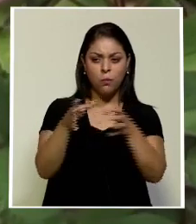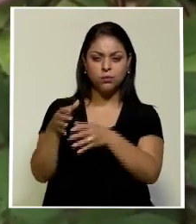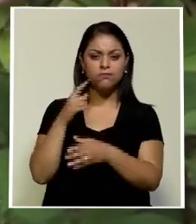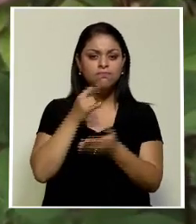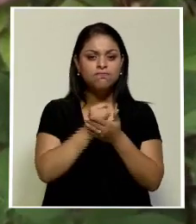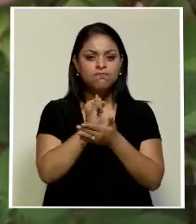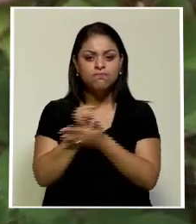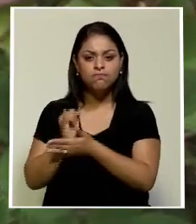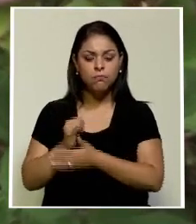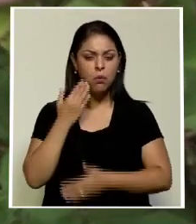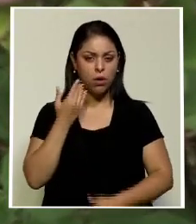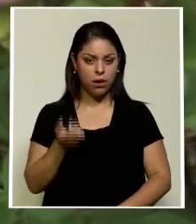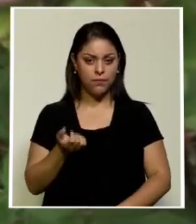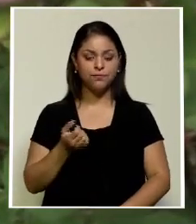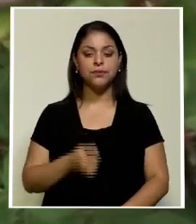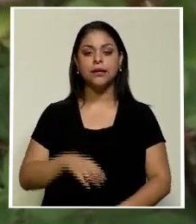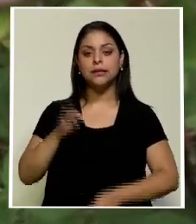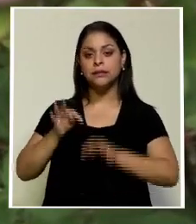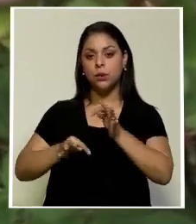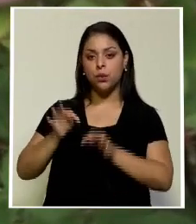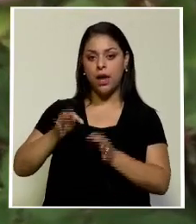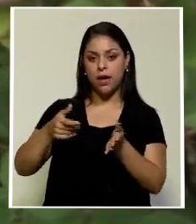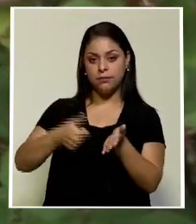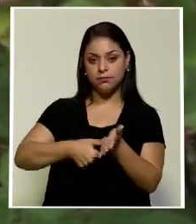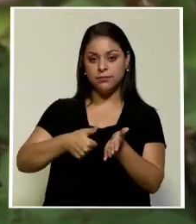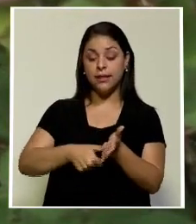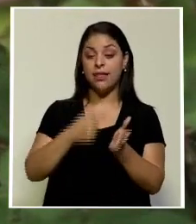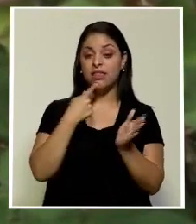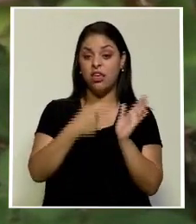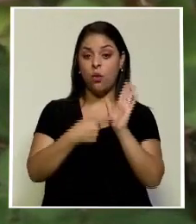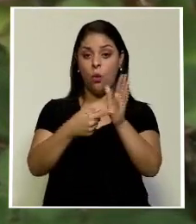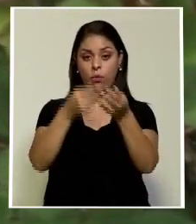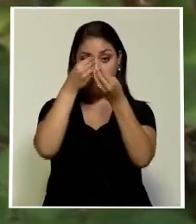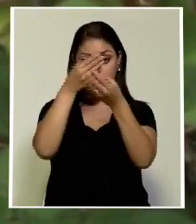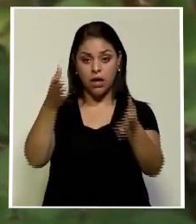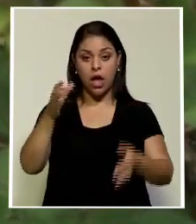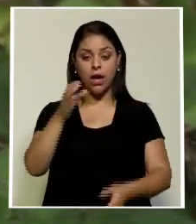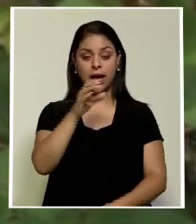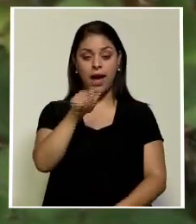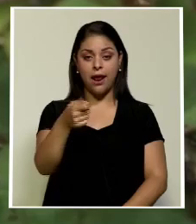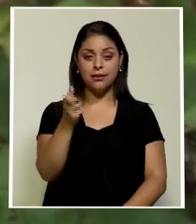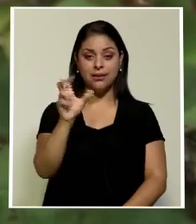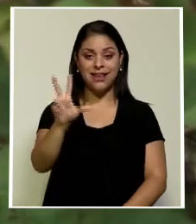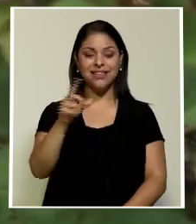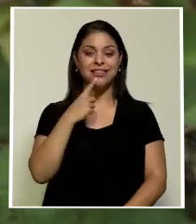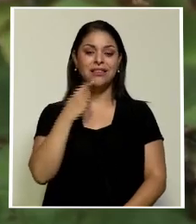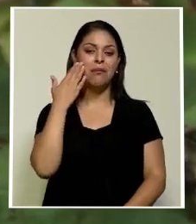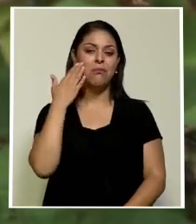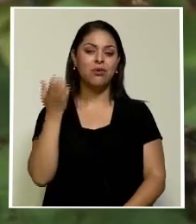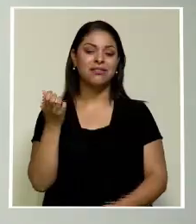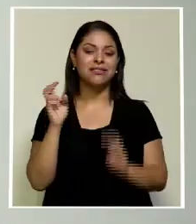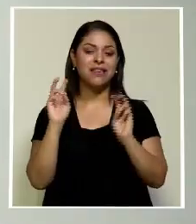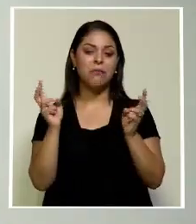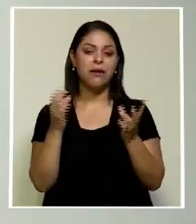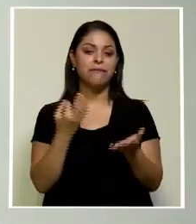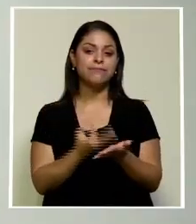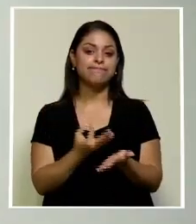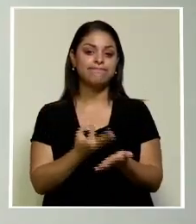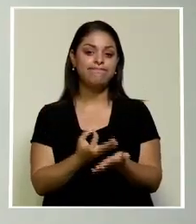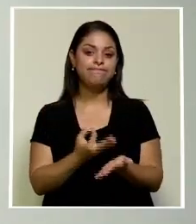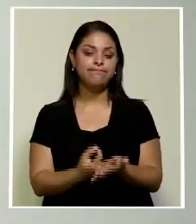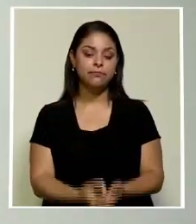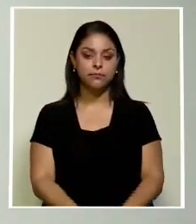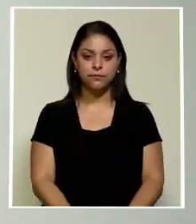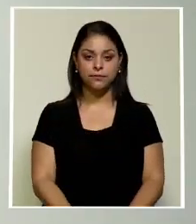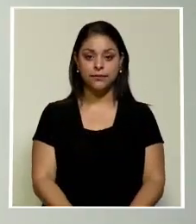Tribunal Supremo de Elecciones señaló a Costa Rica Noticias en que están relacionadas con temas de financiamiento. En relación con